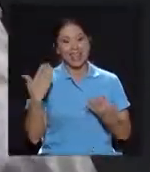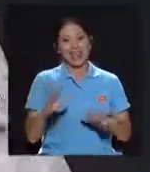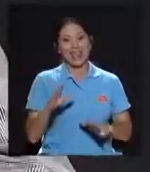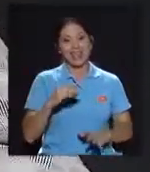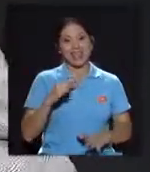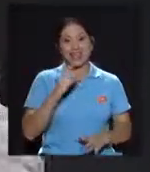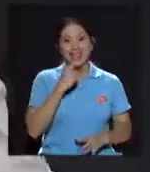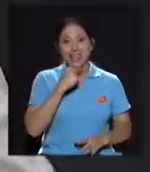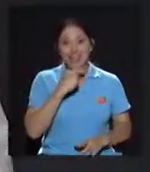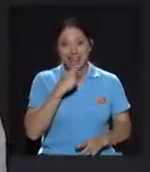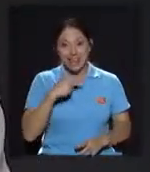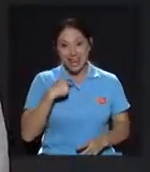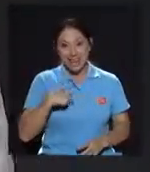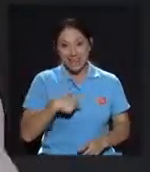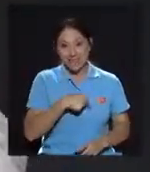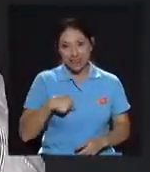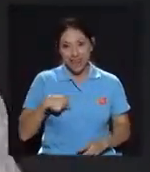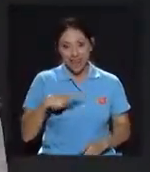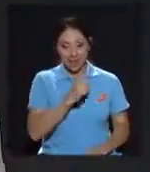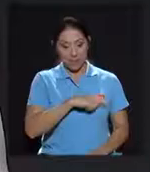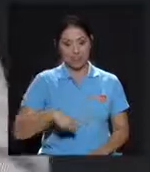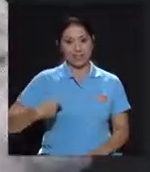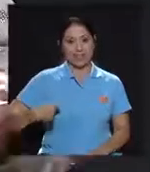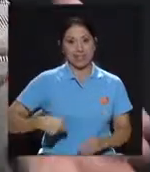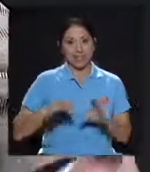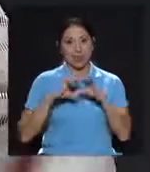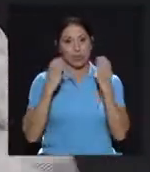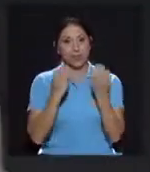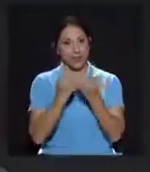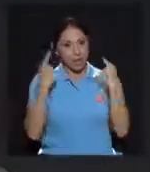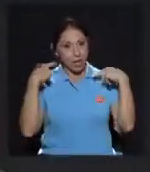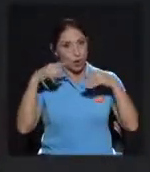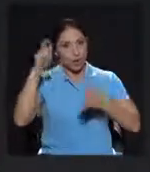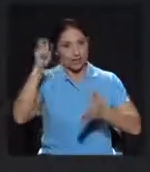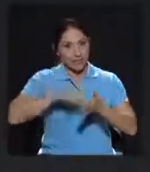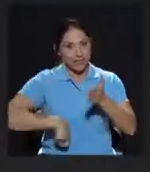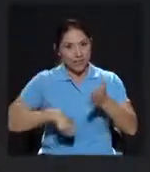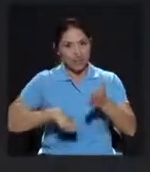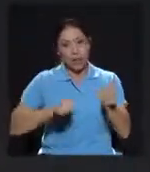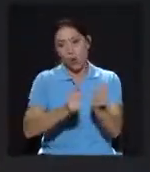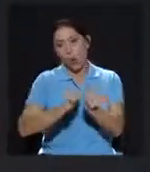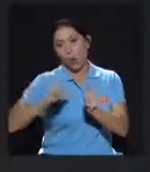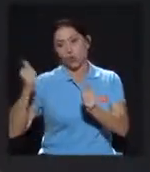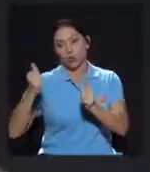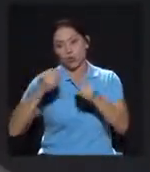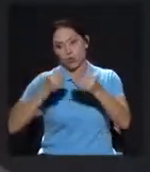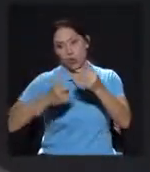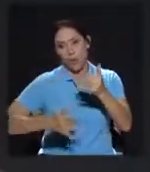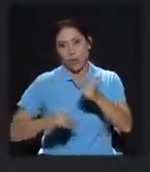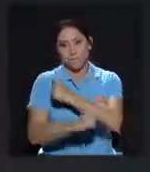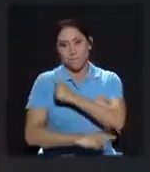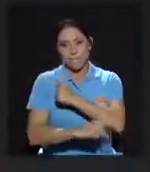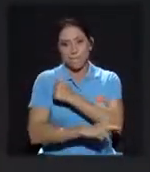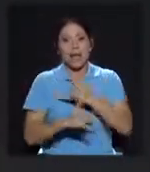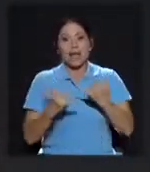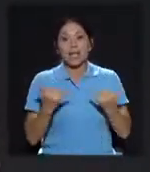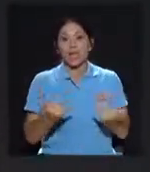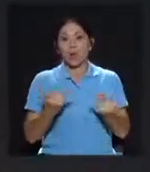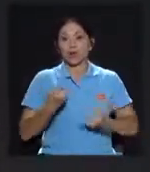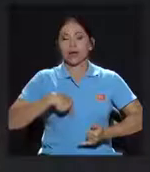quien logra entonces para que se firme el acuerdo con una gran cantidad de países y ahora hemos estado haciendo un trabajo